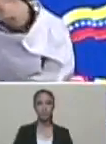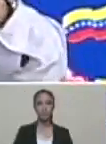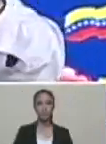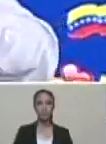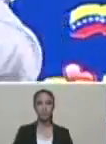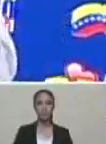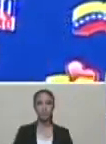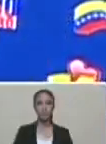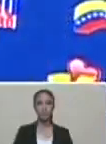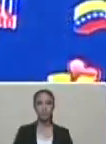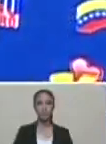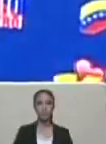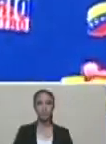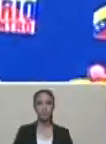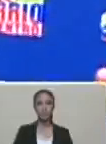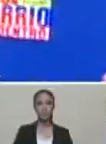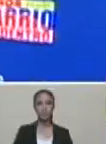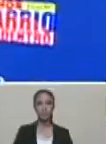Con toda la potencia.